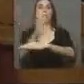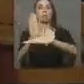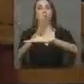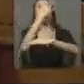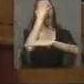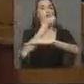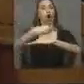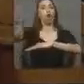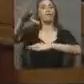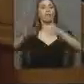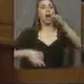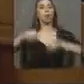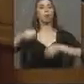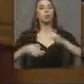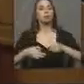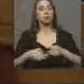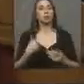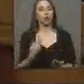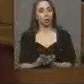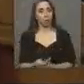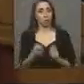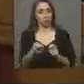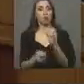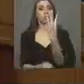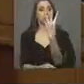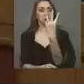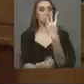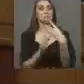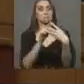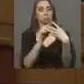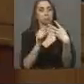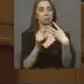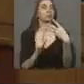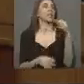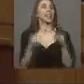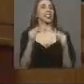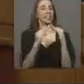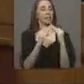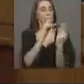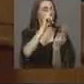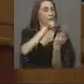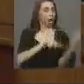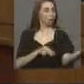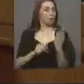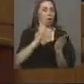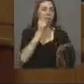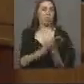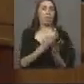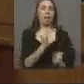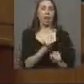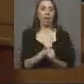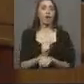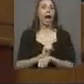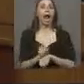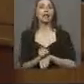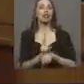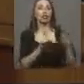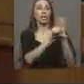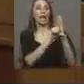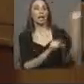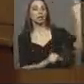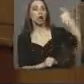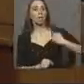juicio. Entonces propongo tres cosas. Uno, que los tribunales, al conocer una demanda laboral, de inmediato tengan la